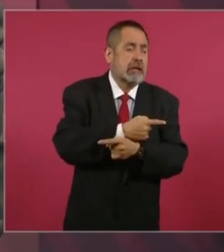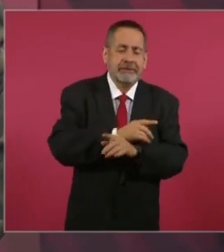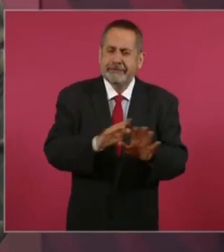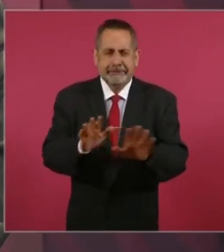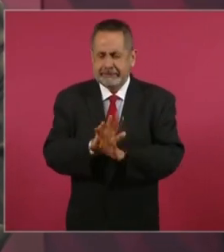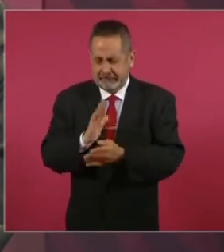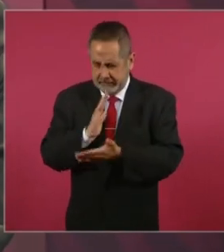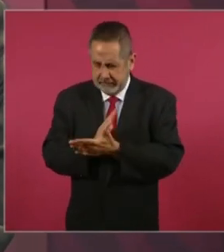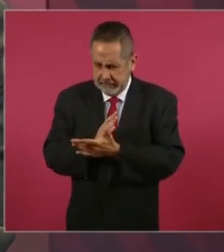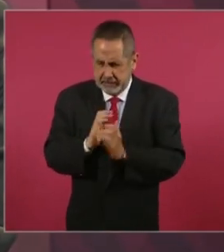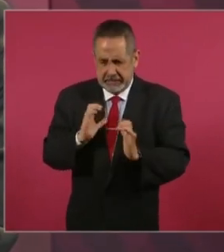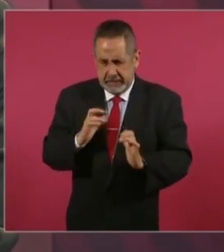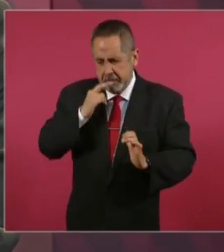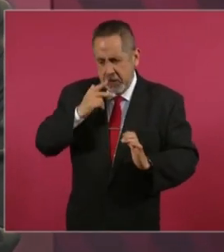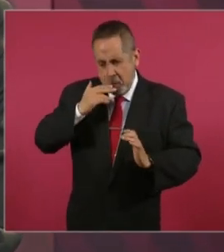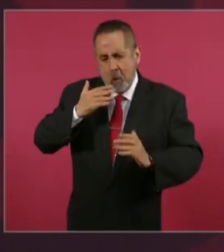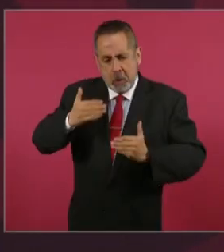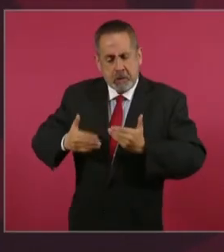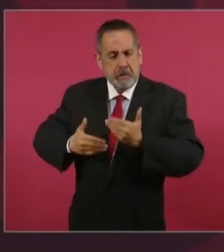repetición